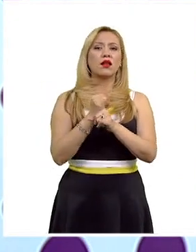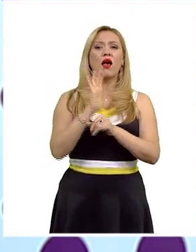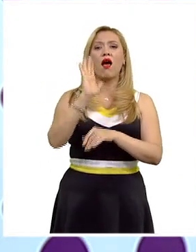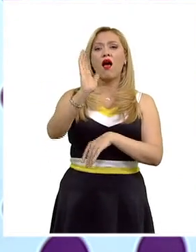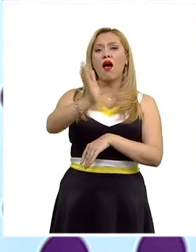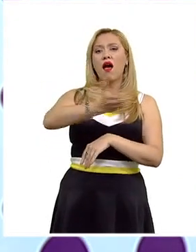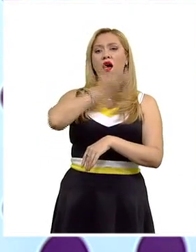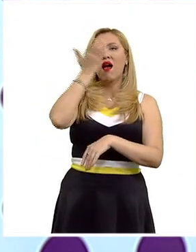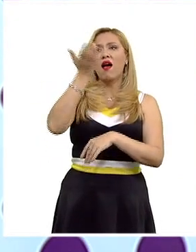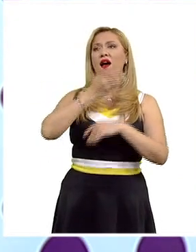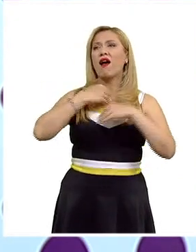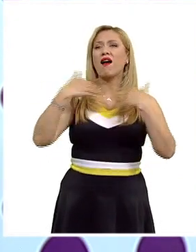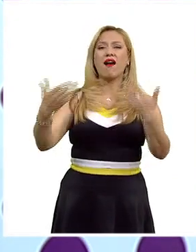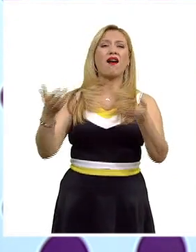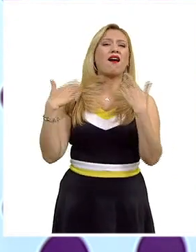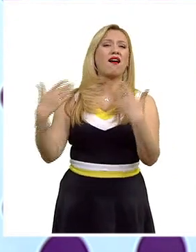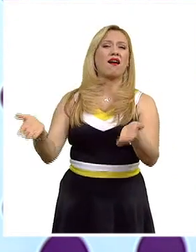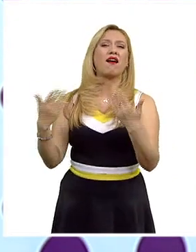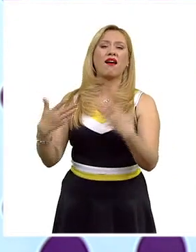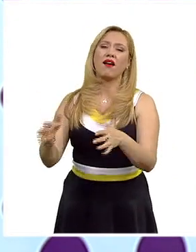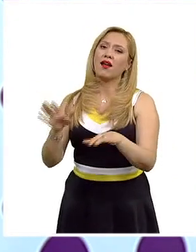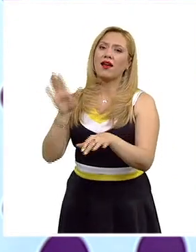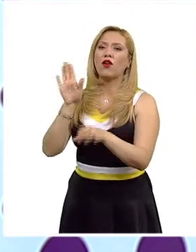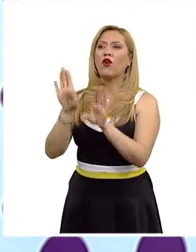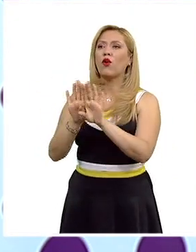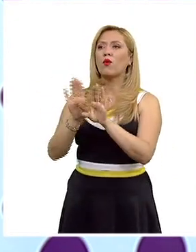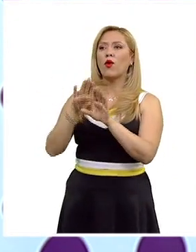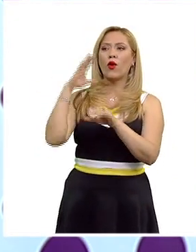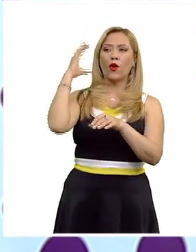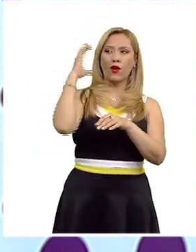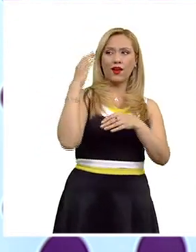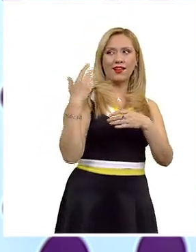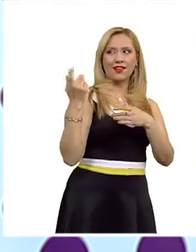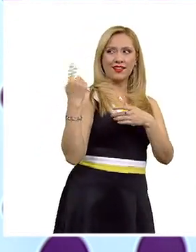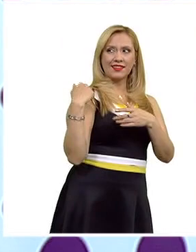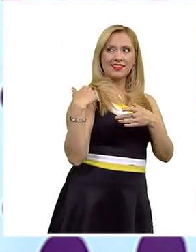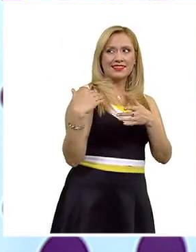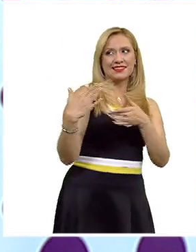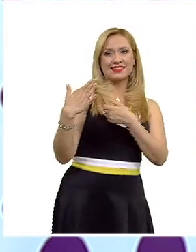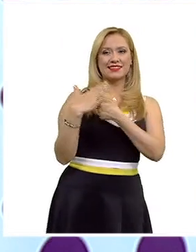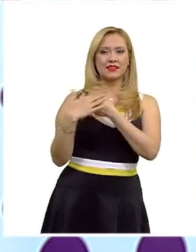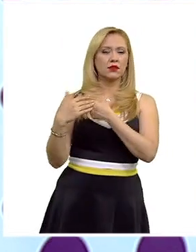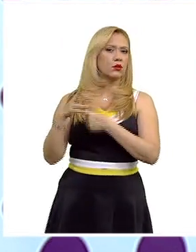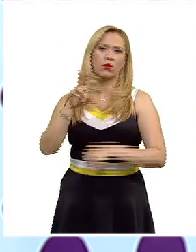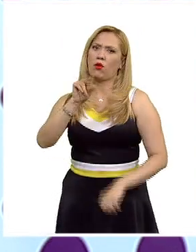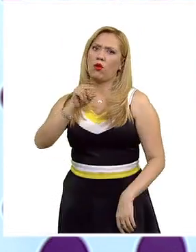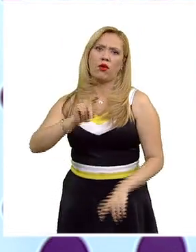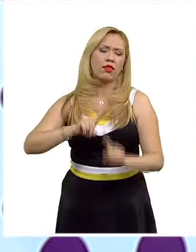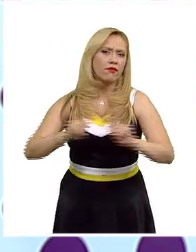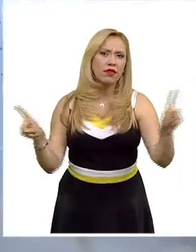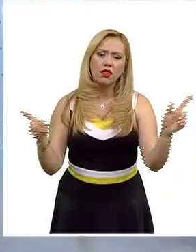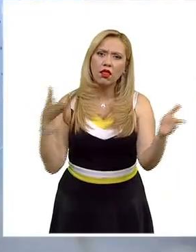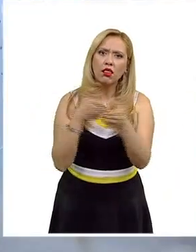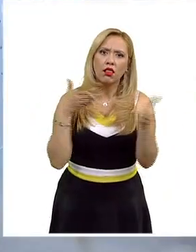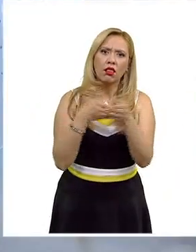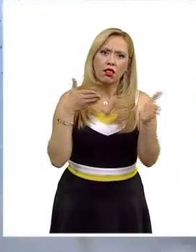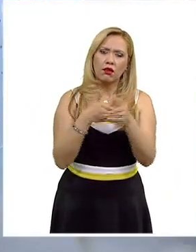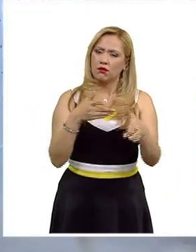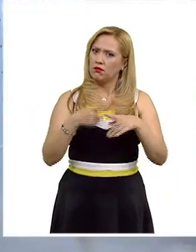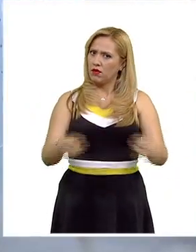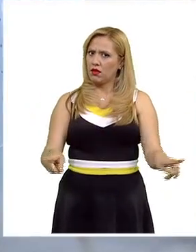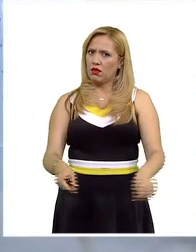del coqueteo, de la conquista, y no, es una forma de violencia y hay que tenerlo bien claro. Claro.